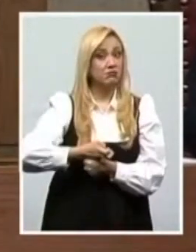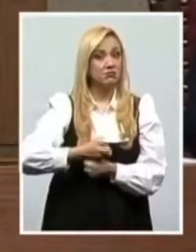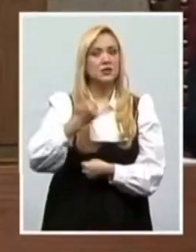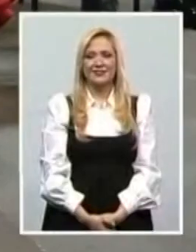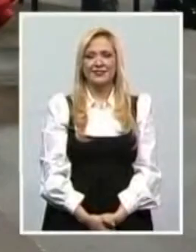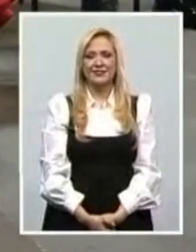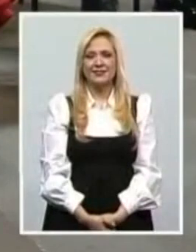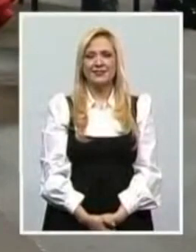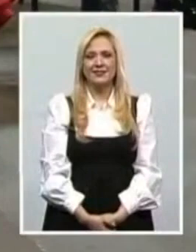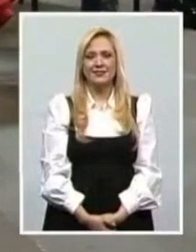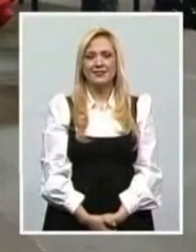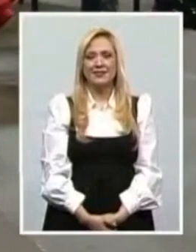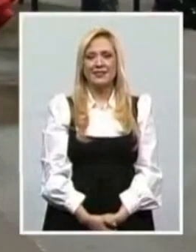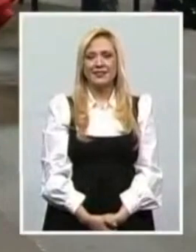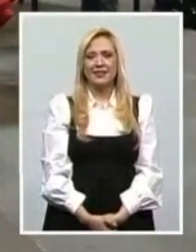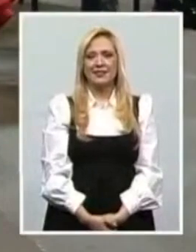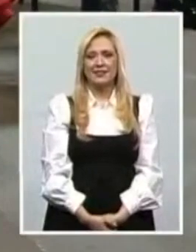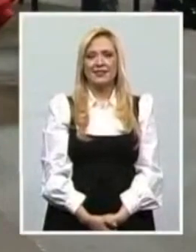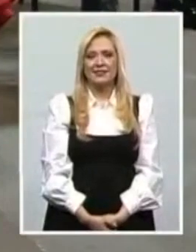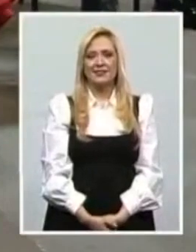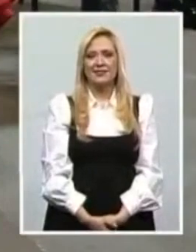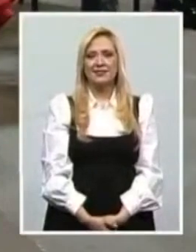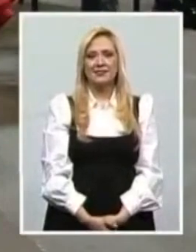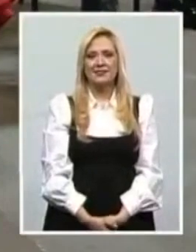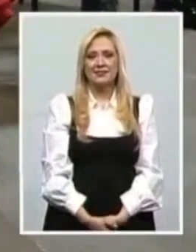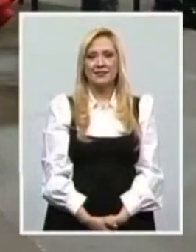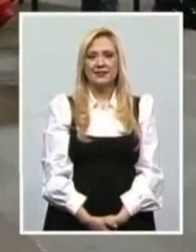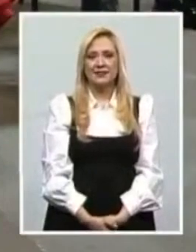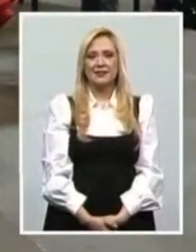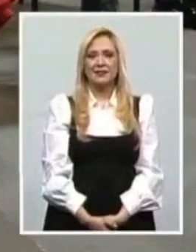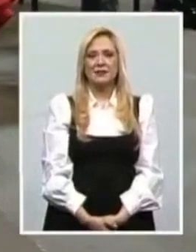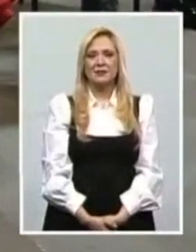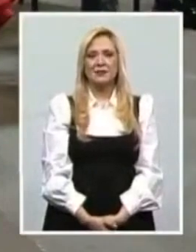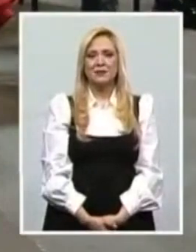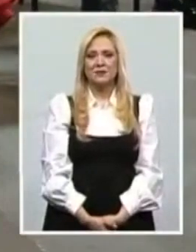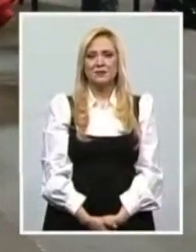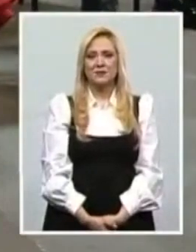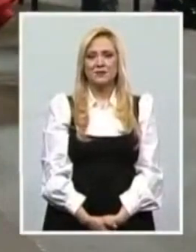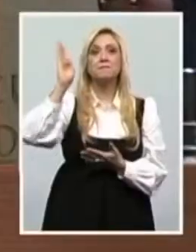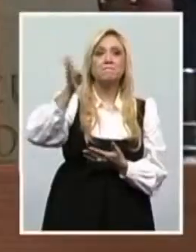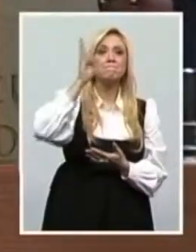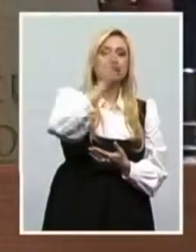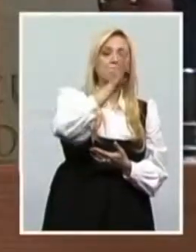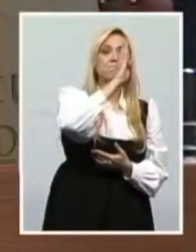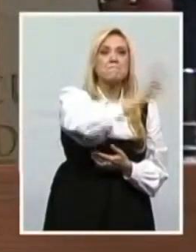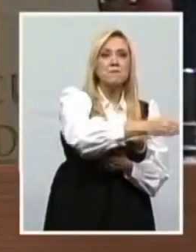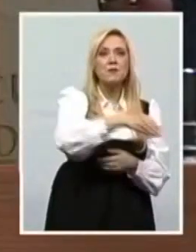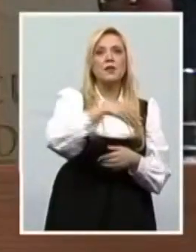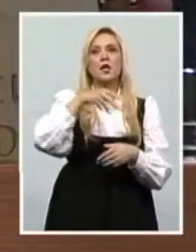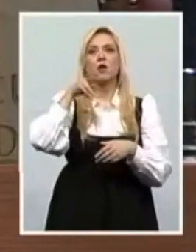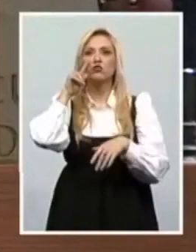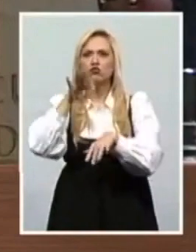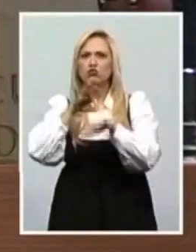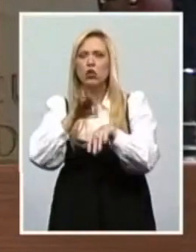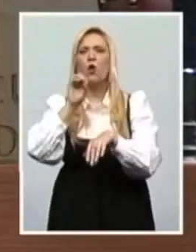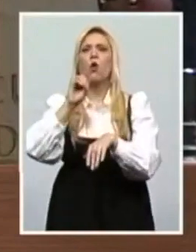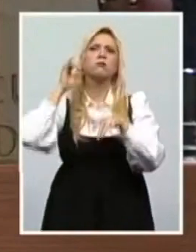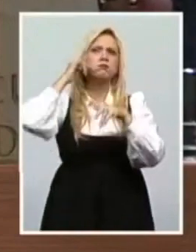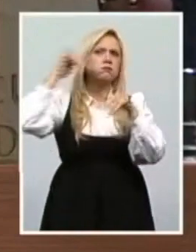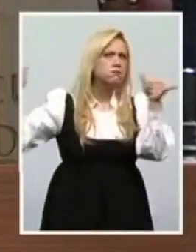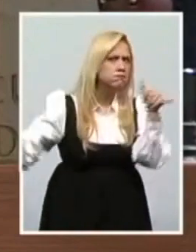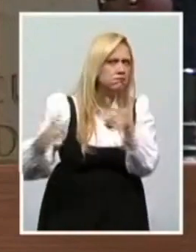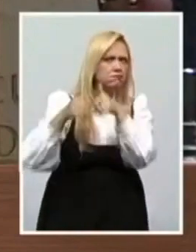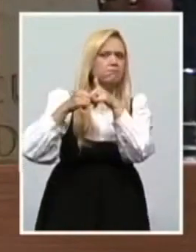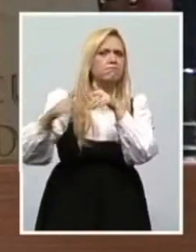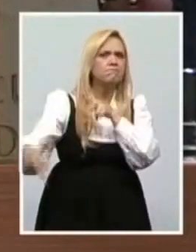en movilidad o sujetas a protección internacional, así como la liberación a presos encarcelados de forma injusta. Saldívar Lelo